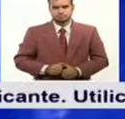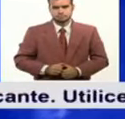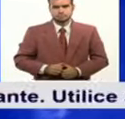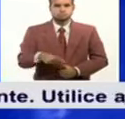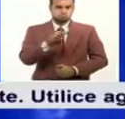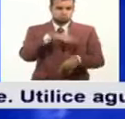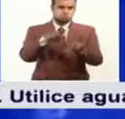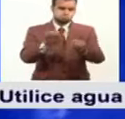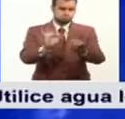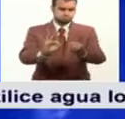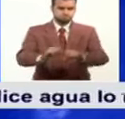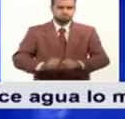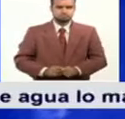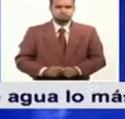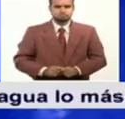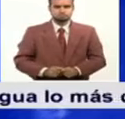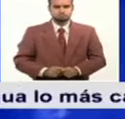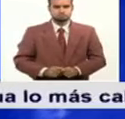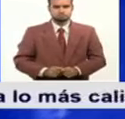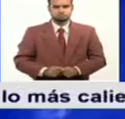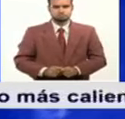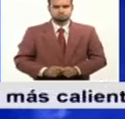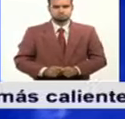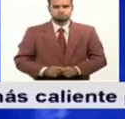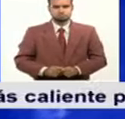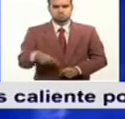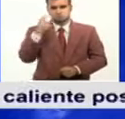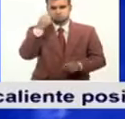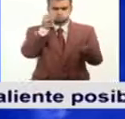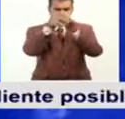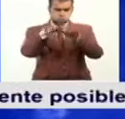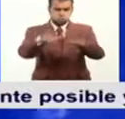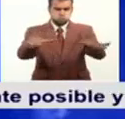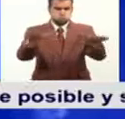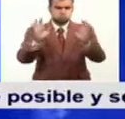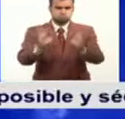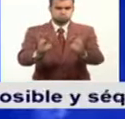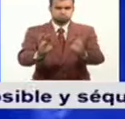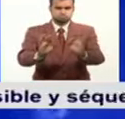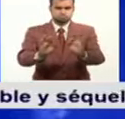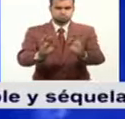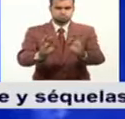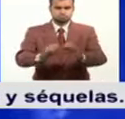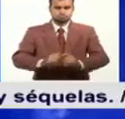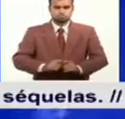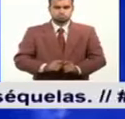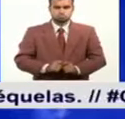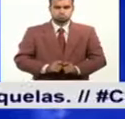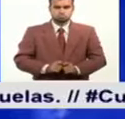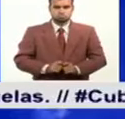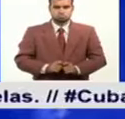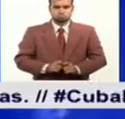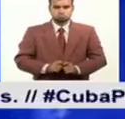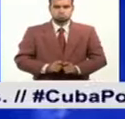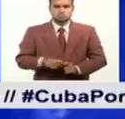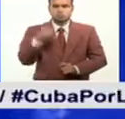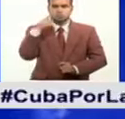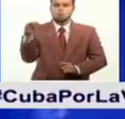ayer. Como ven, dispersos y con cifras elevadas en prácticamente todos sus